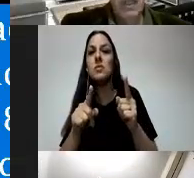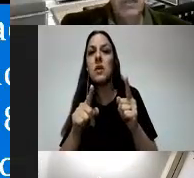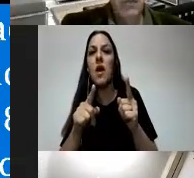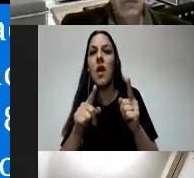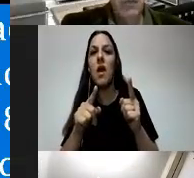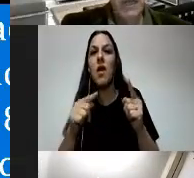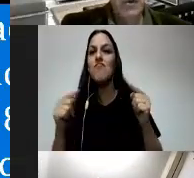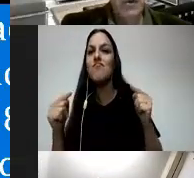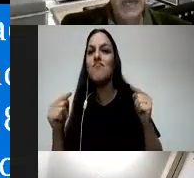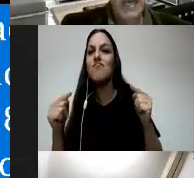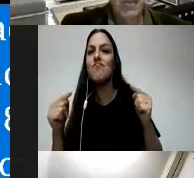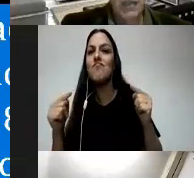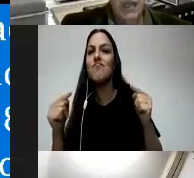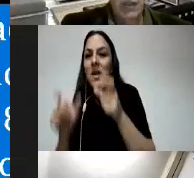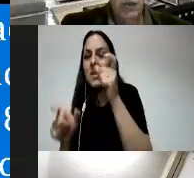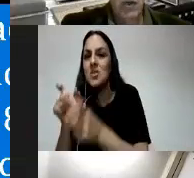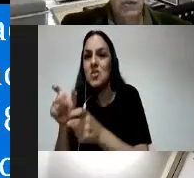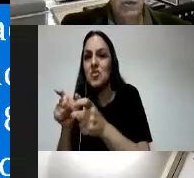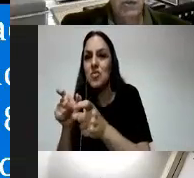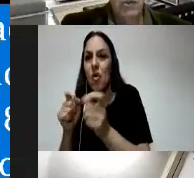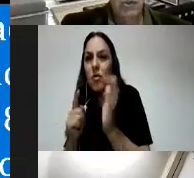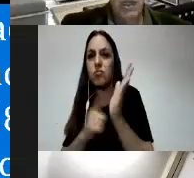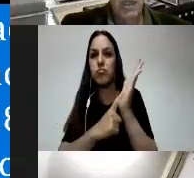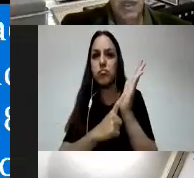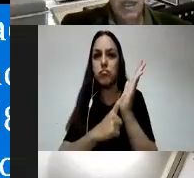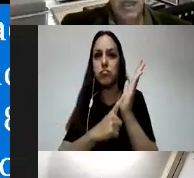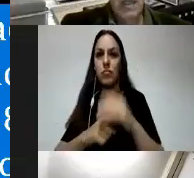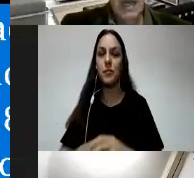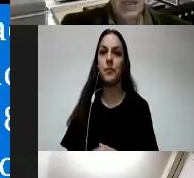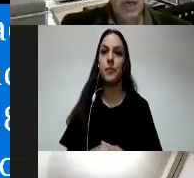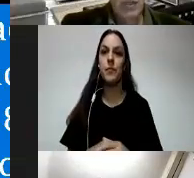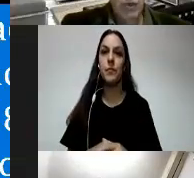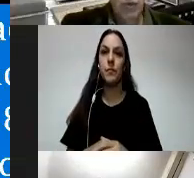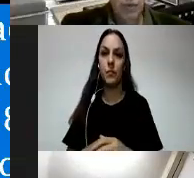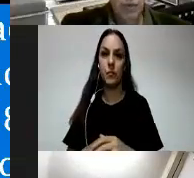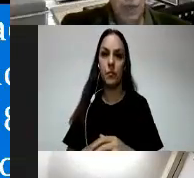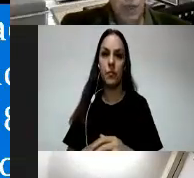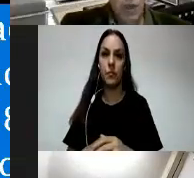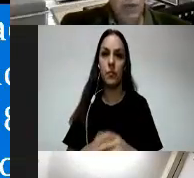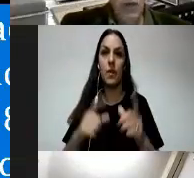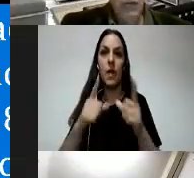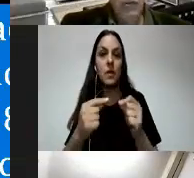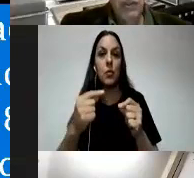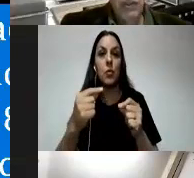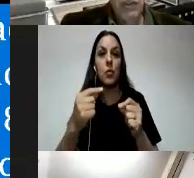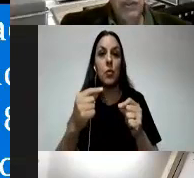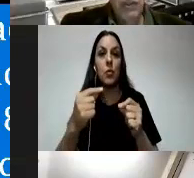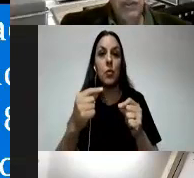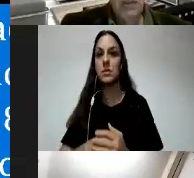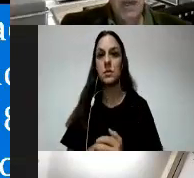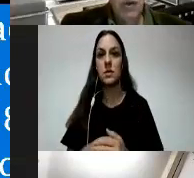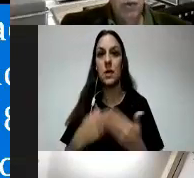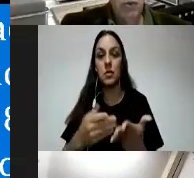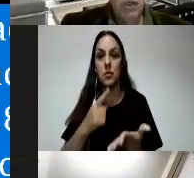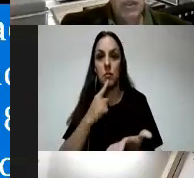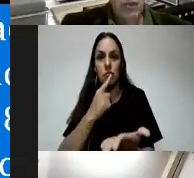recurrentes fundaron en ellas. Artículo 14, inciso 3 de la Ley 48. Por ello, se declara admisible